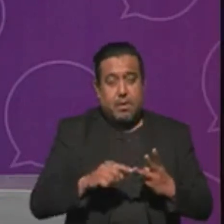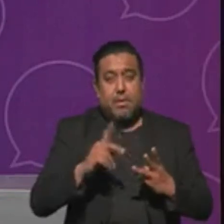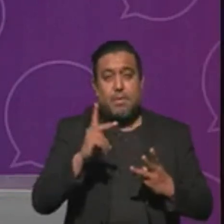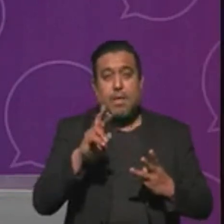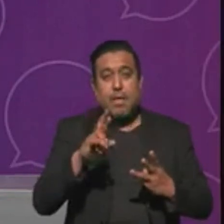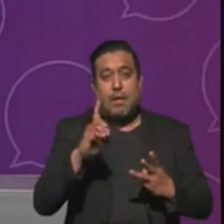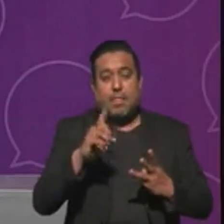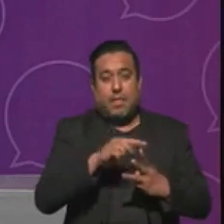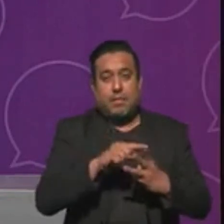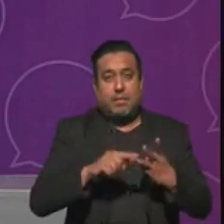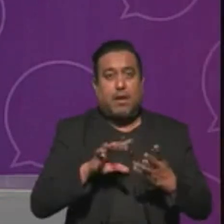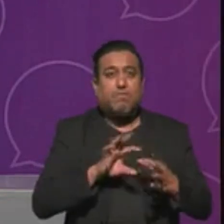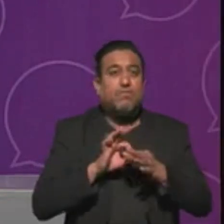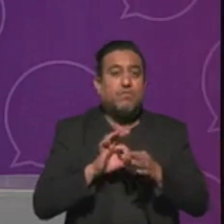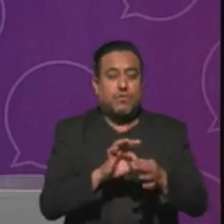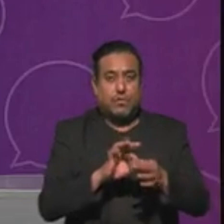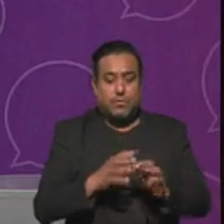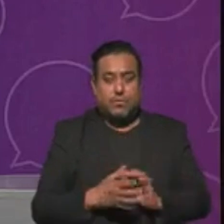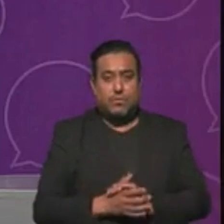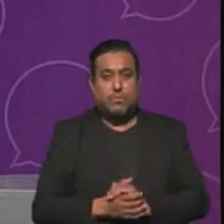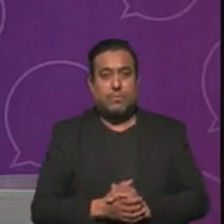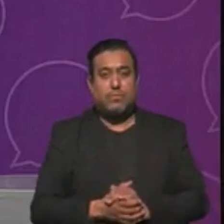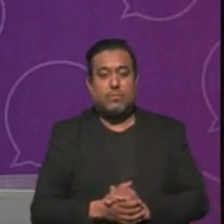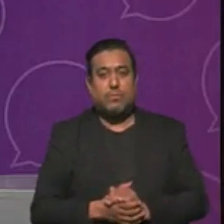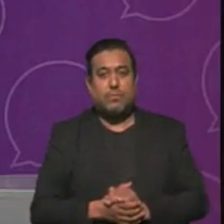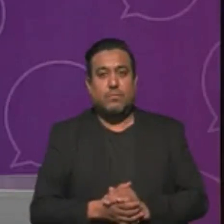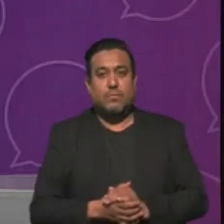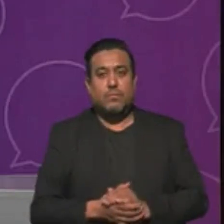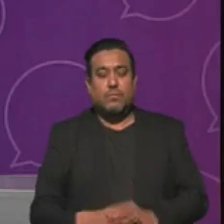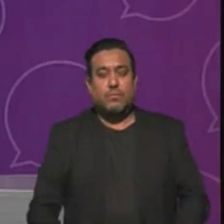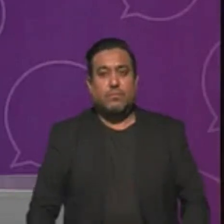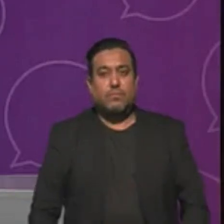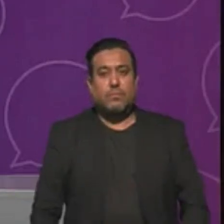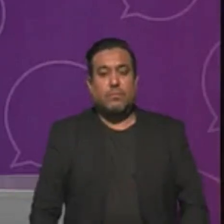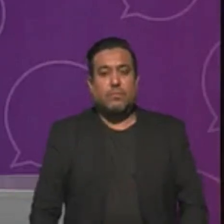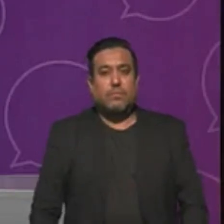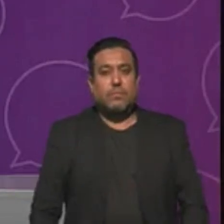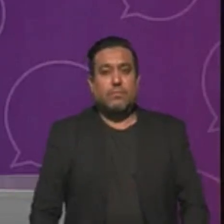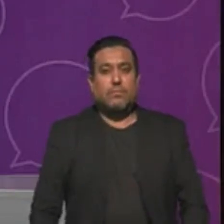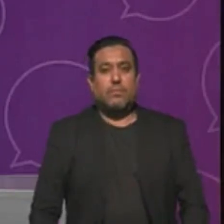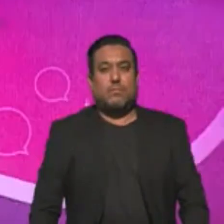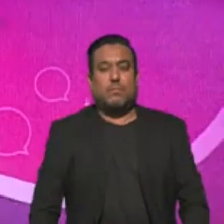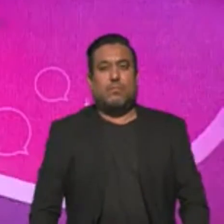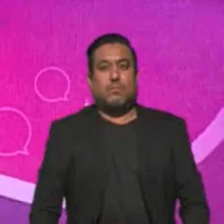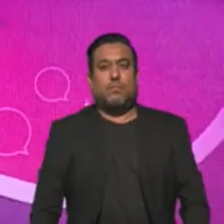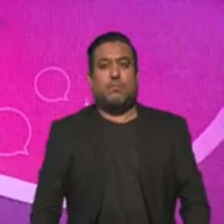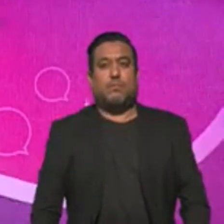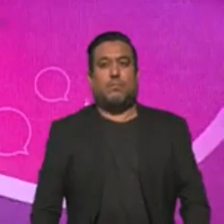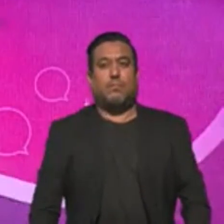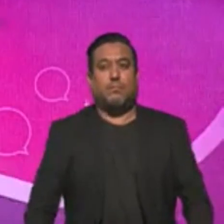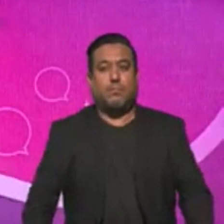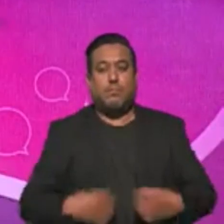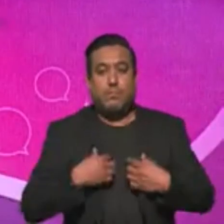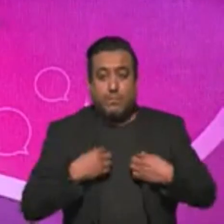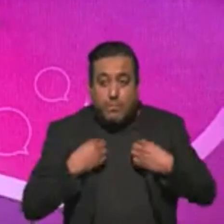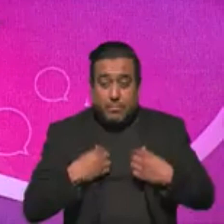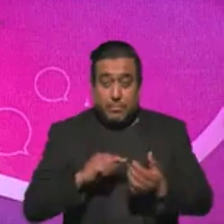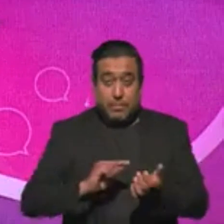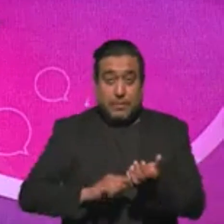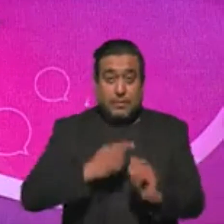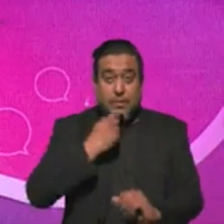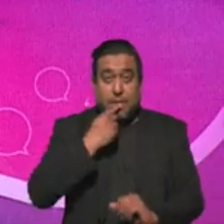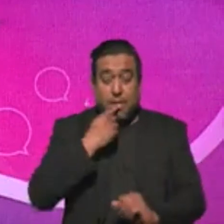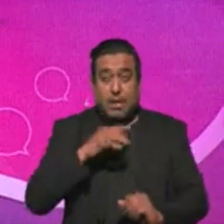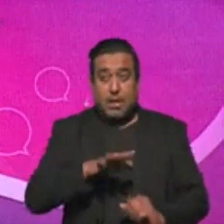partido revolucionario institucional y partido de la revolución democrática tiene un minuto y medio candidato Gracias en Celaya No